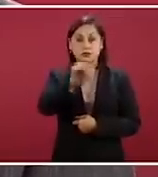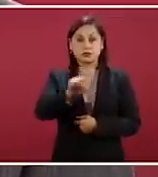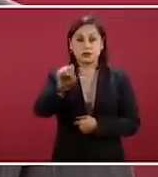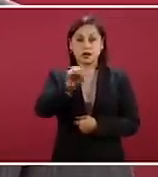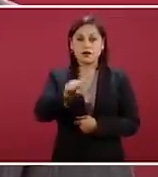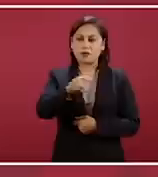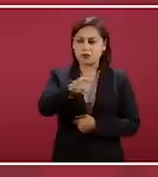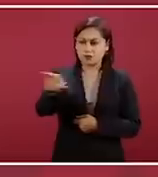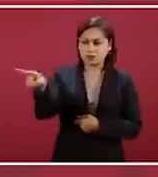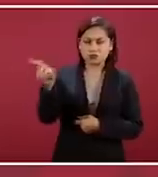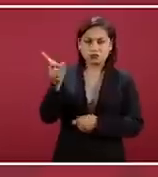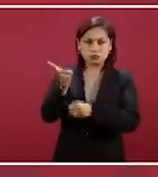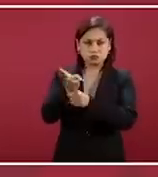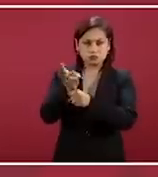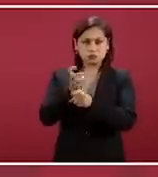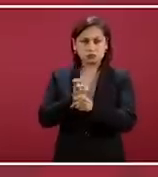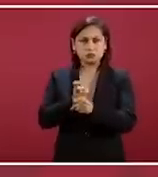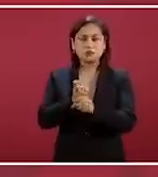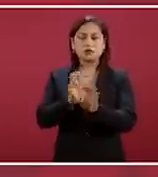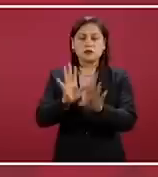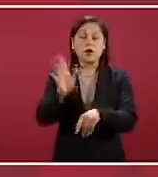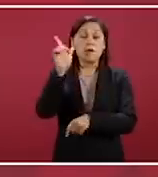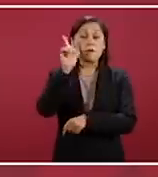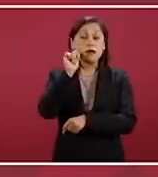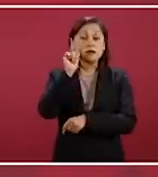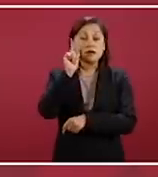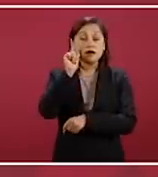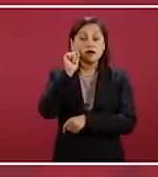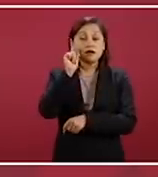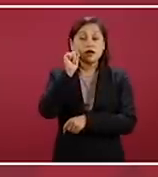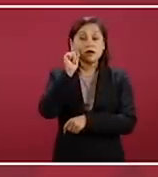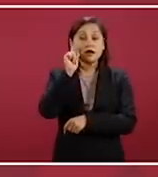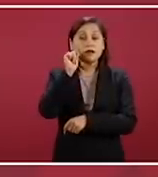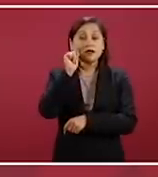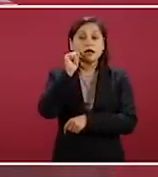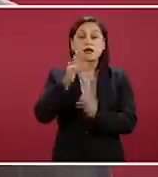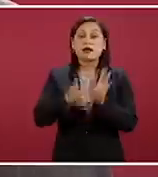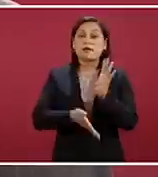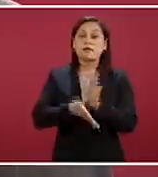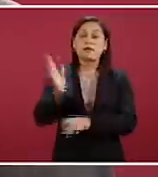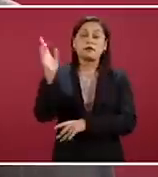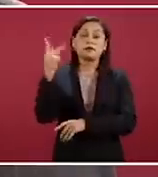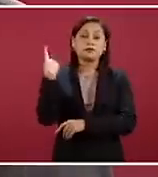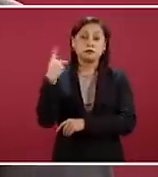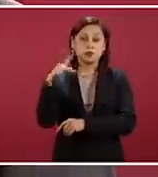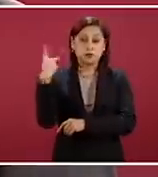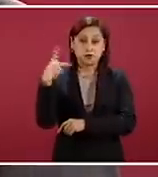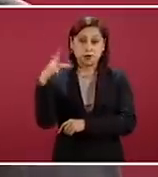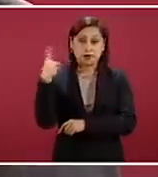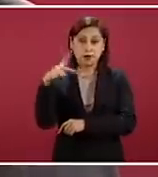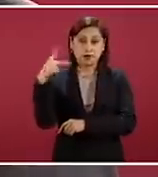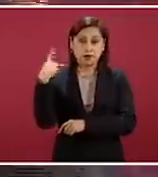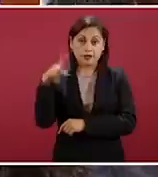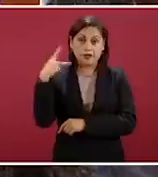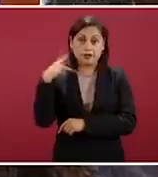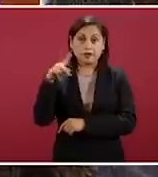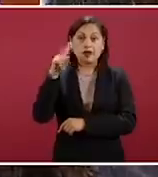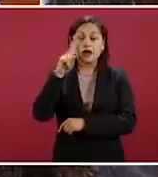invitados, vamos, bueno, mañana vamos a ir a Puebla a ver la